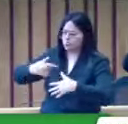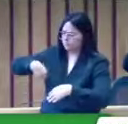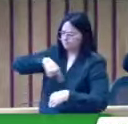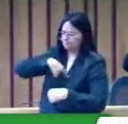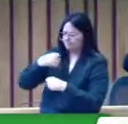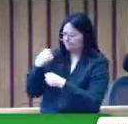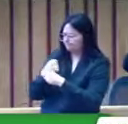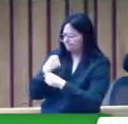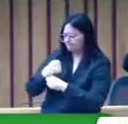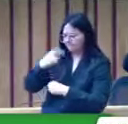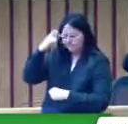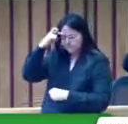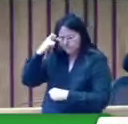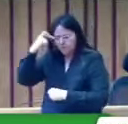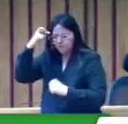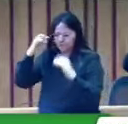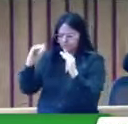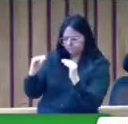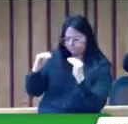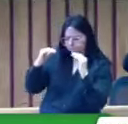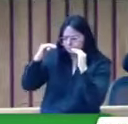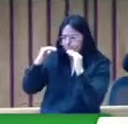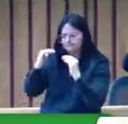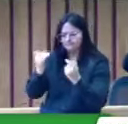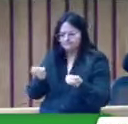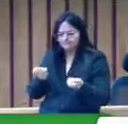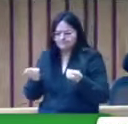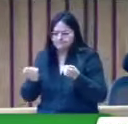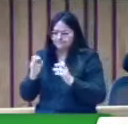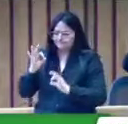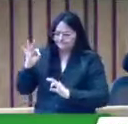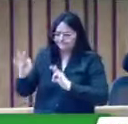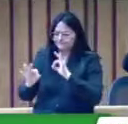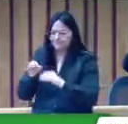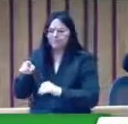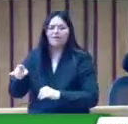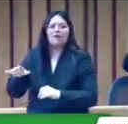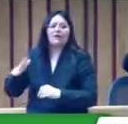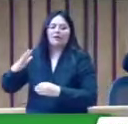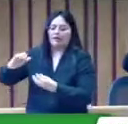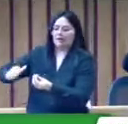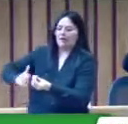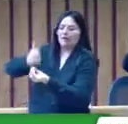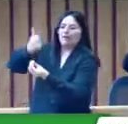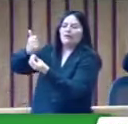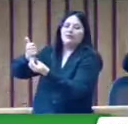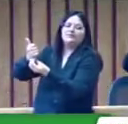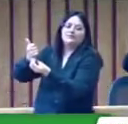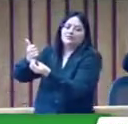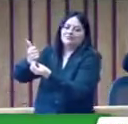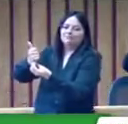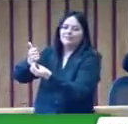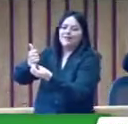cuidadosamente, con la creada Gerencia de Bienestar Animal por esta asamblea,